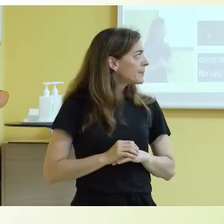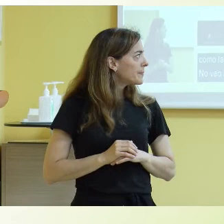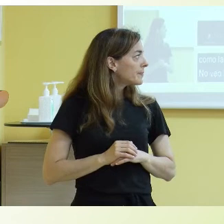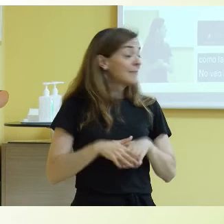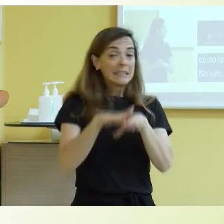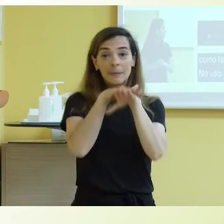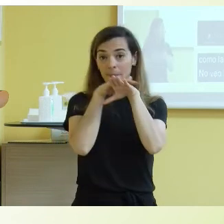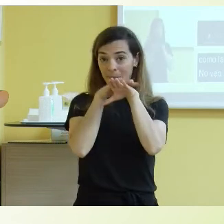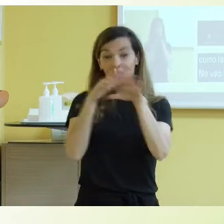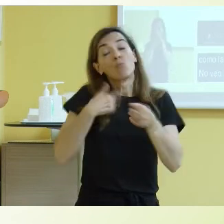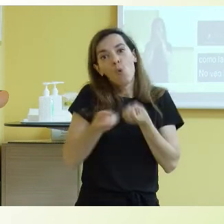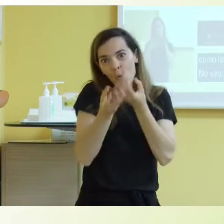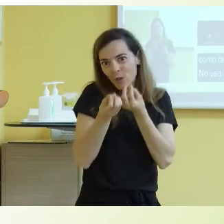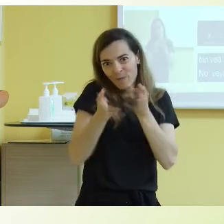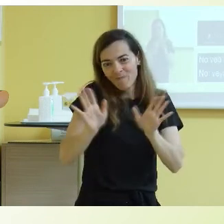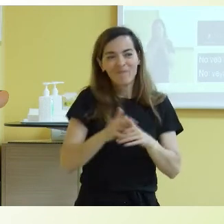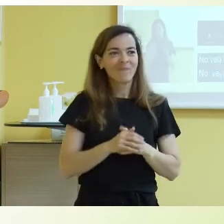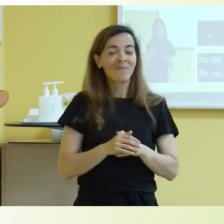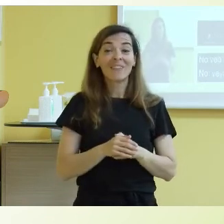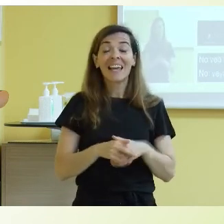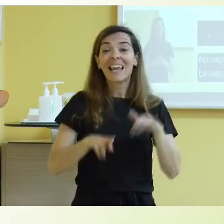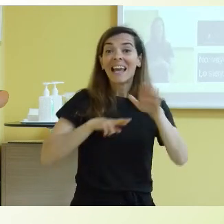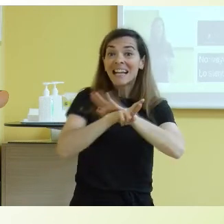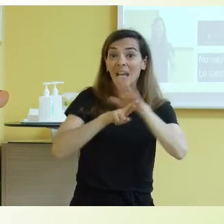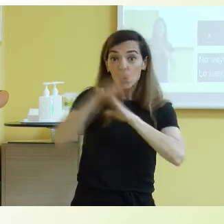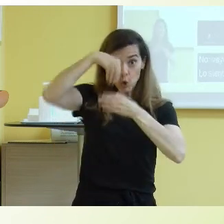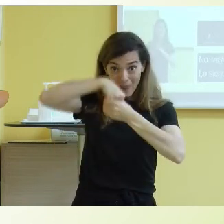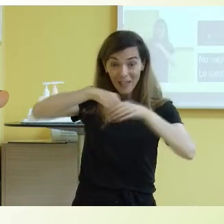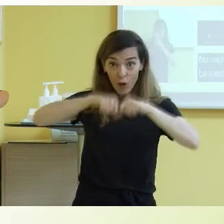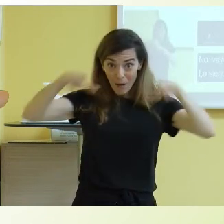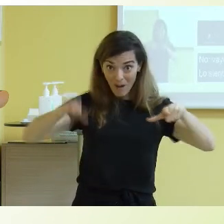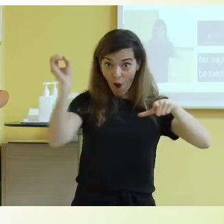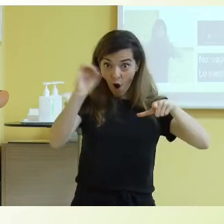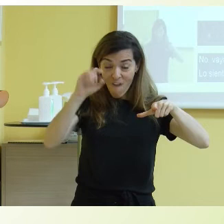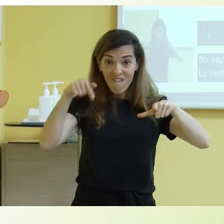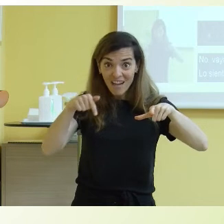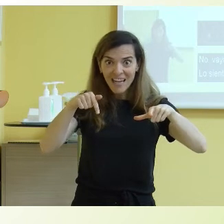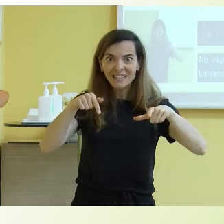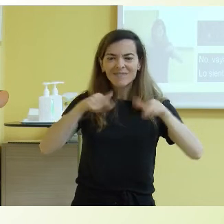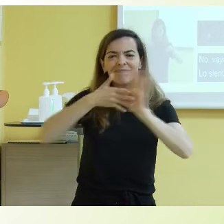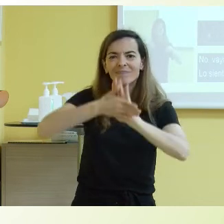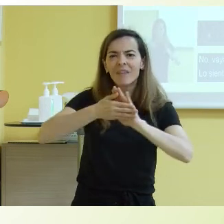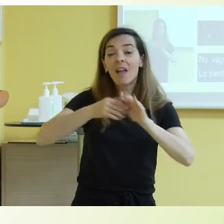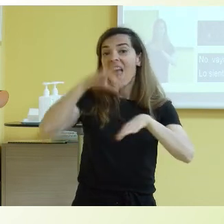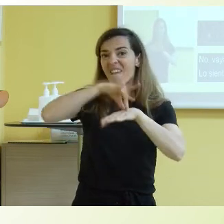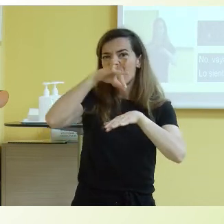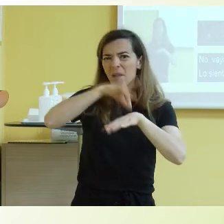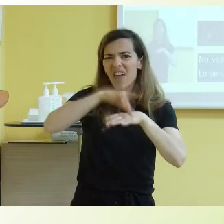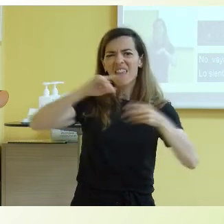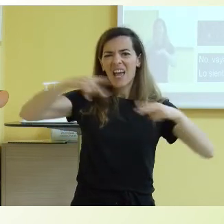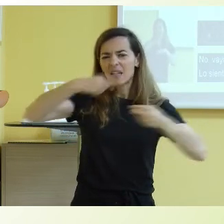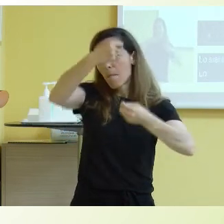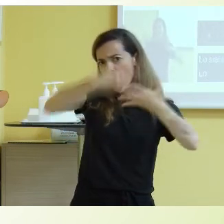Lo siento, os la cuento. Los distintos recursos incluidos en Orphanet comprenden un inventario de enfermedades y genes,